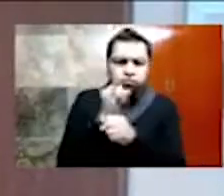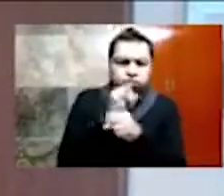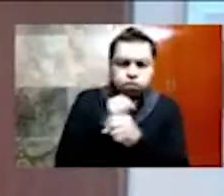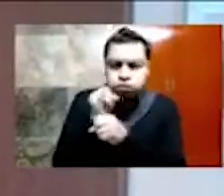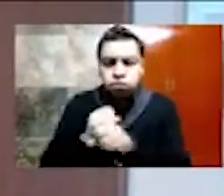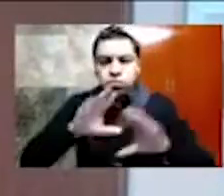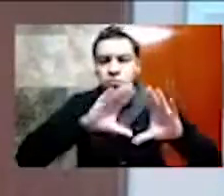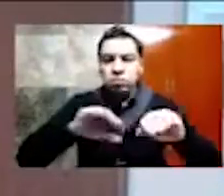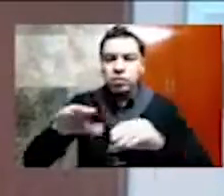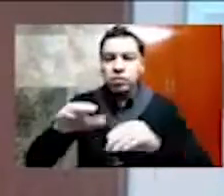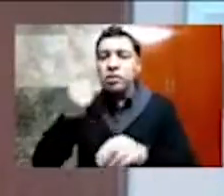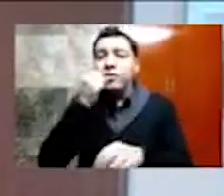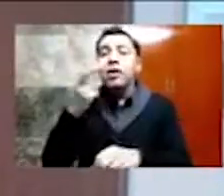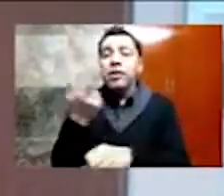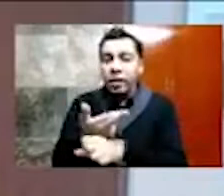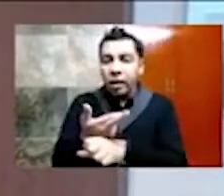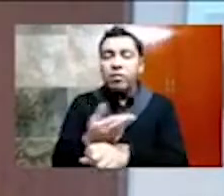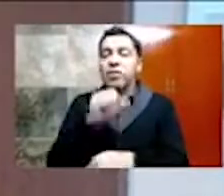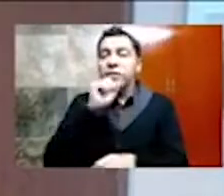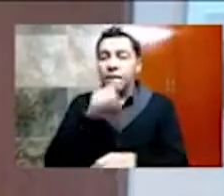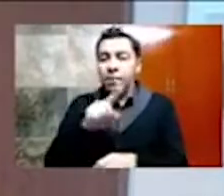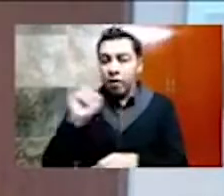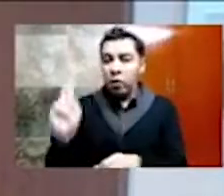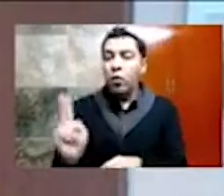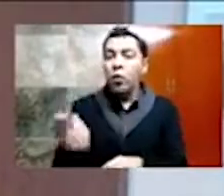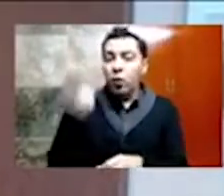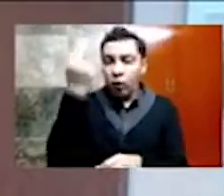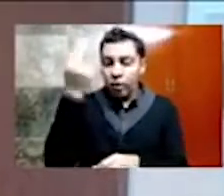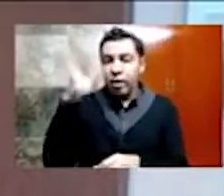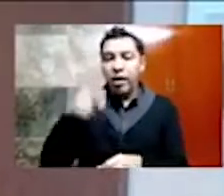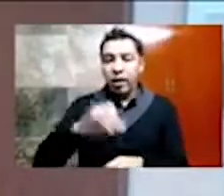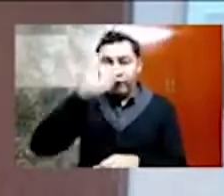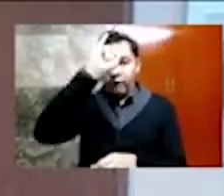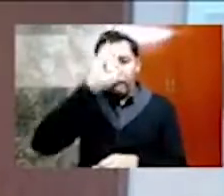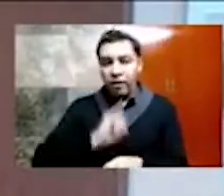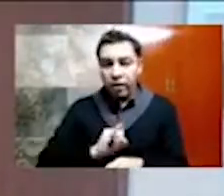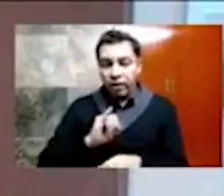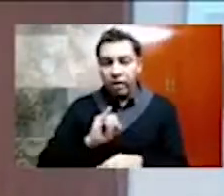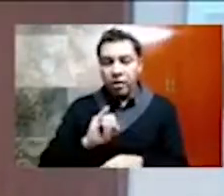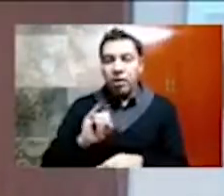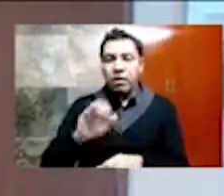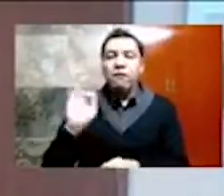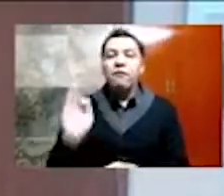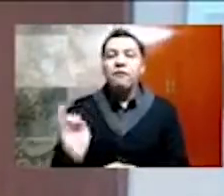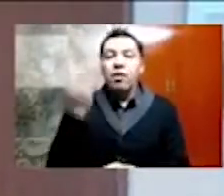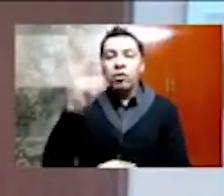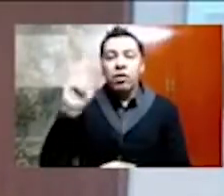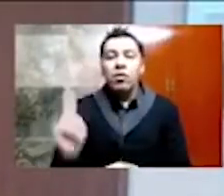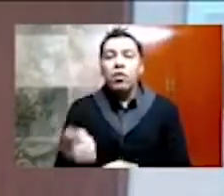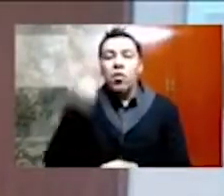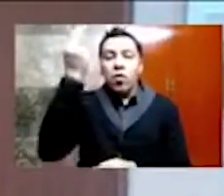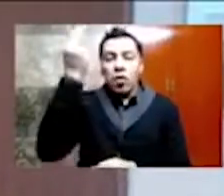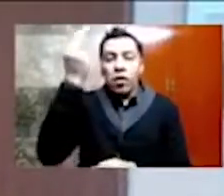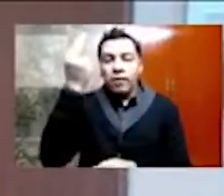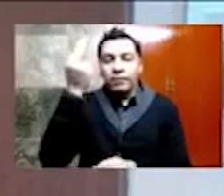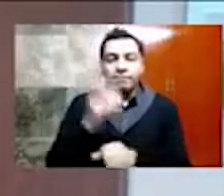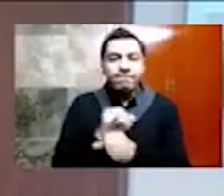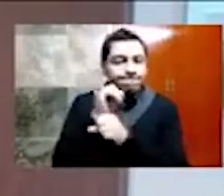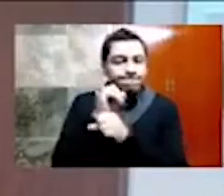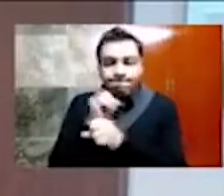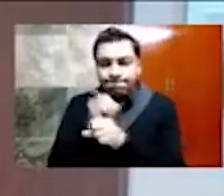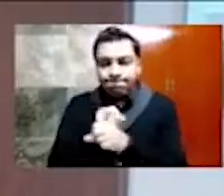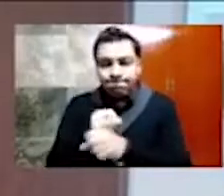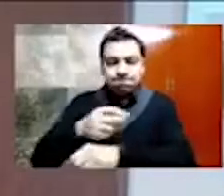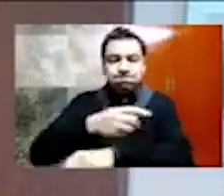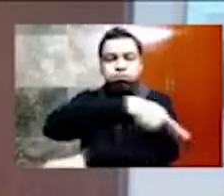desempeñado como secretario académico, la jefatura de la División de Estudios de Posgrado y la Coordinación General de Investigación de la Facultad de